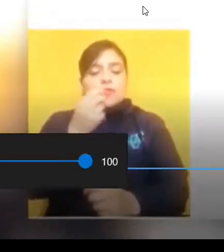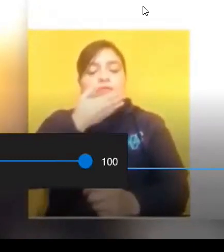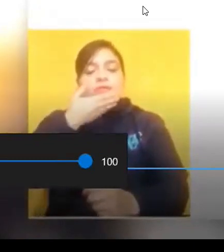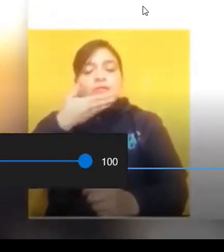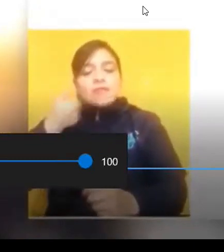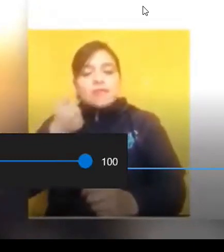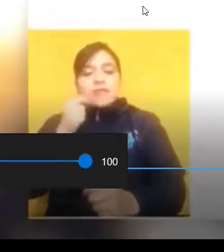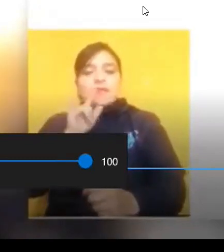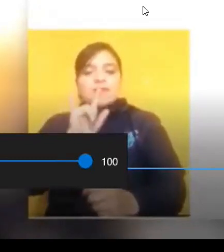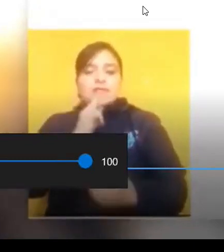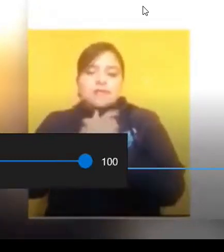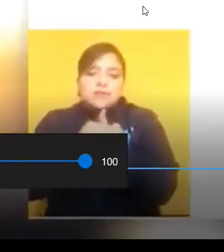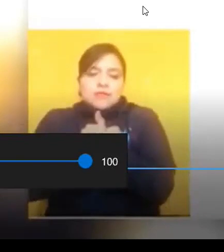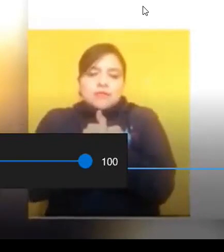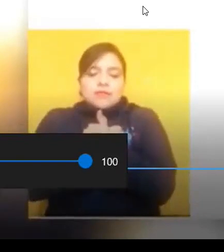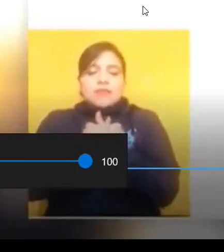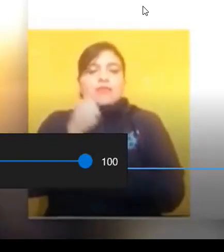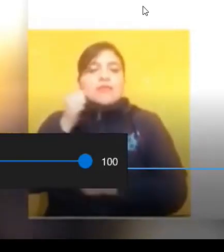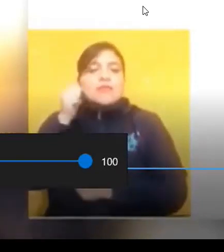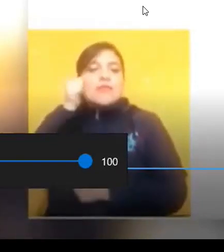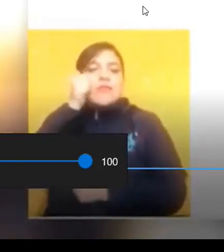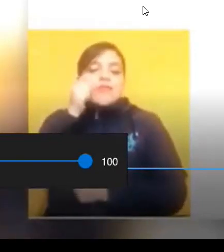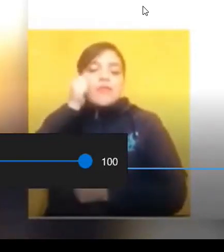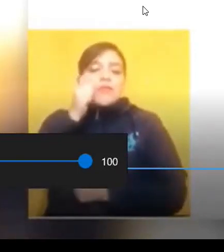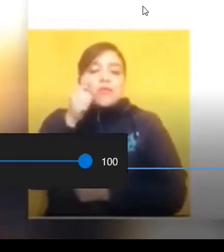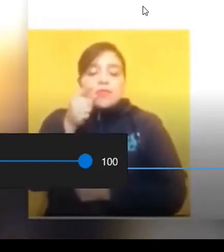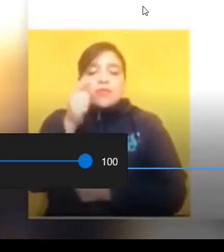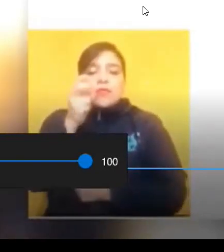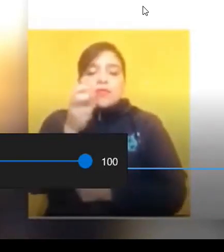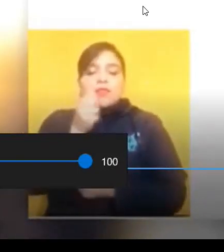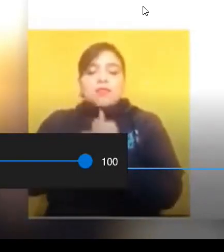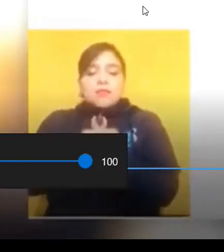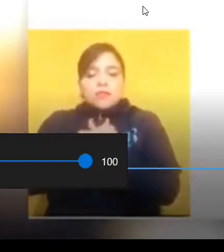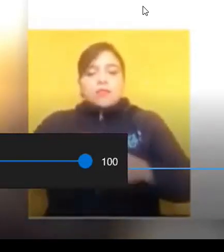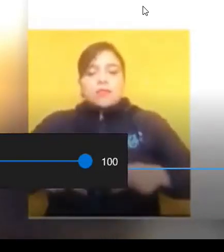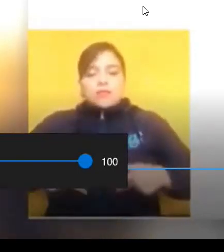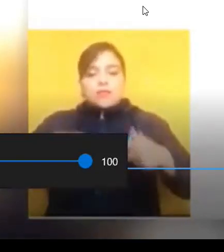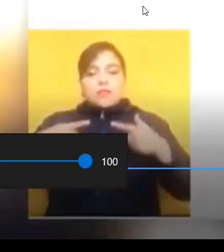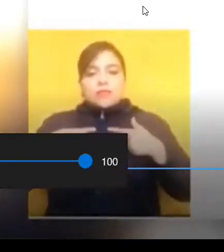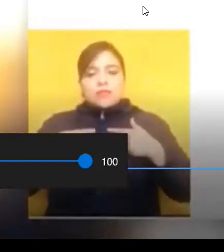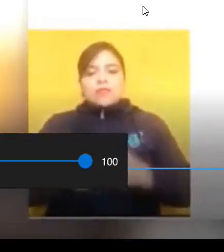eres la mejor, te amo, Alejandra, eres el amor de mi vida.